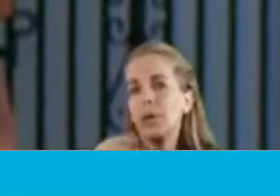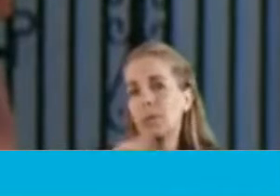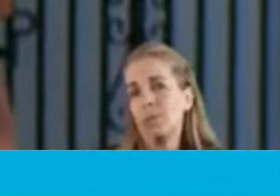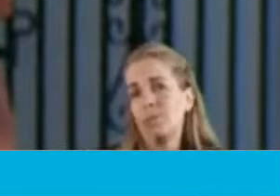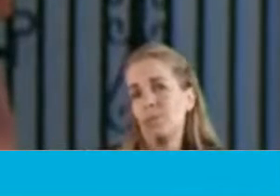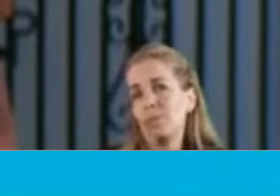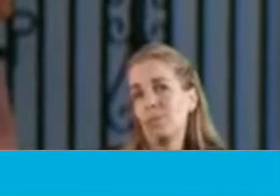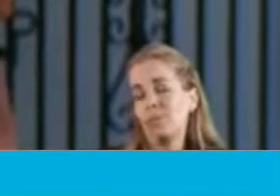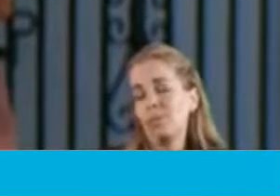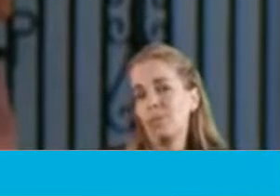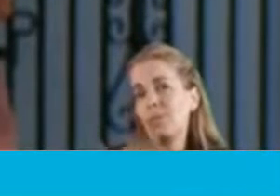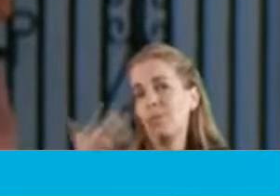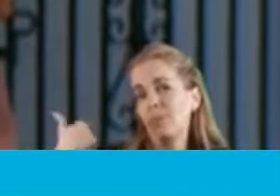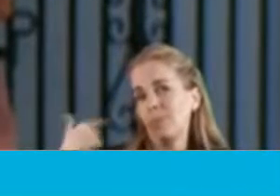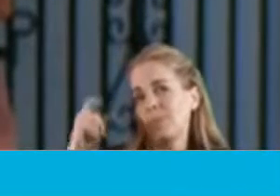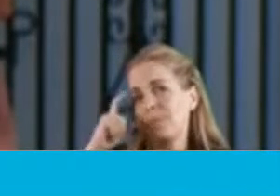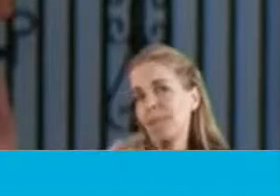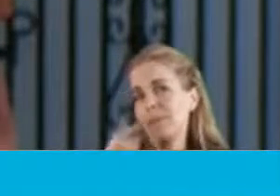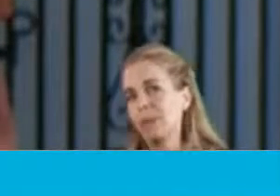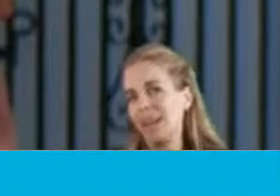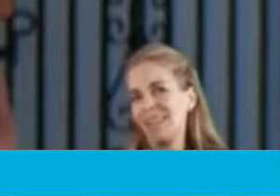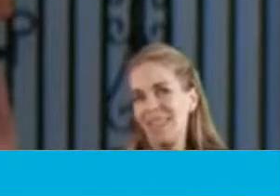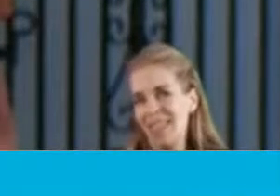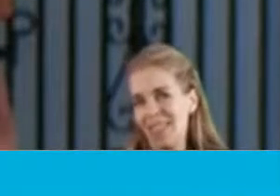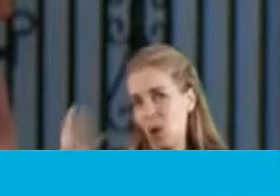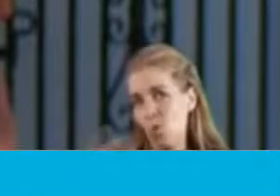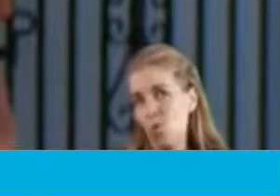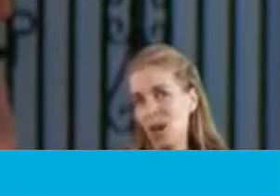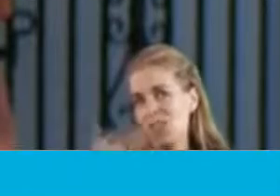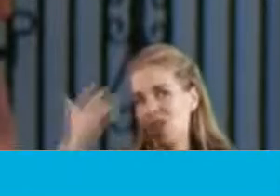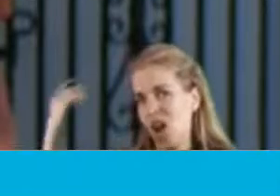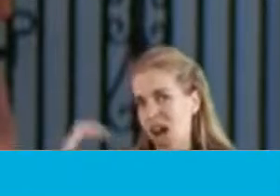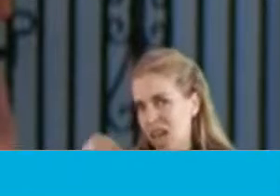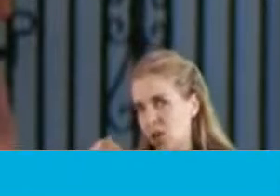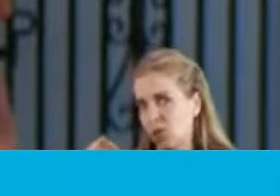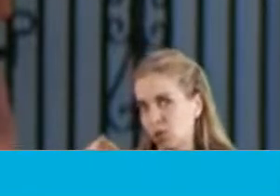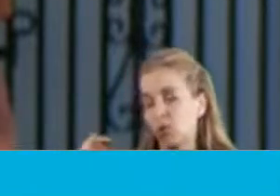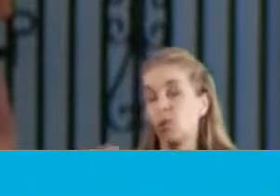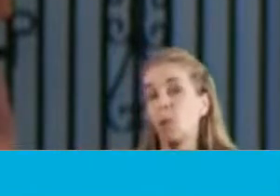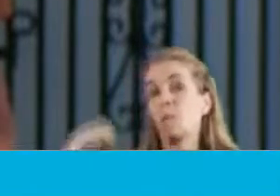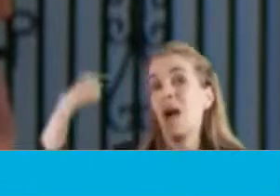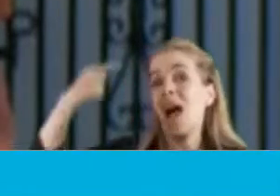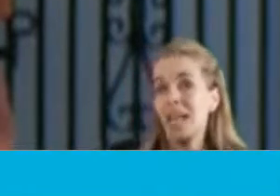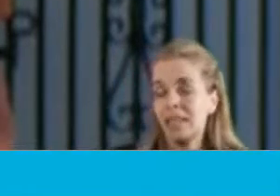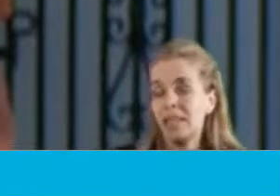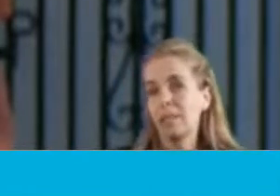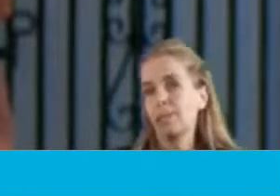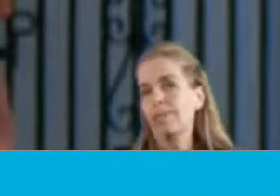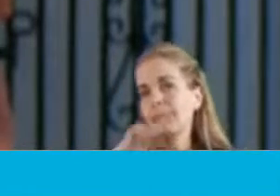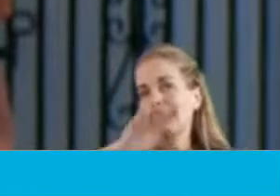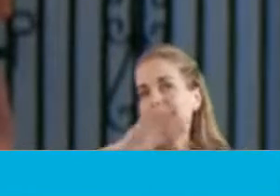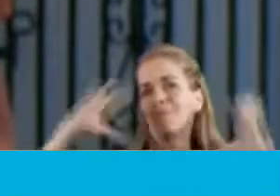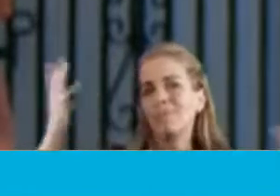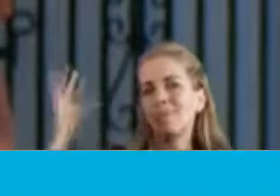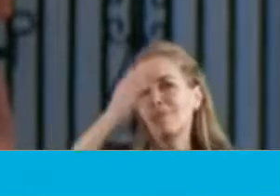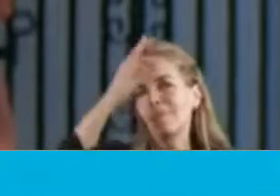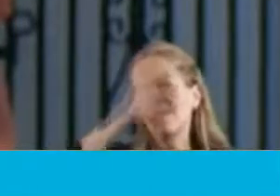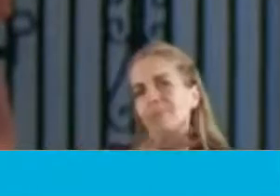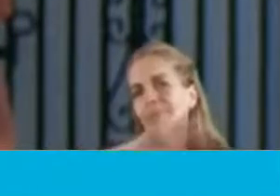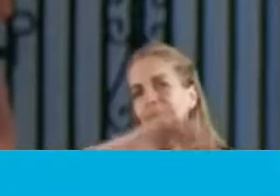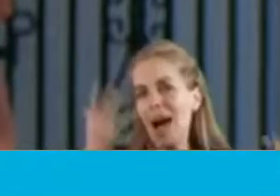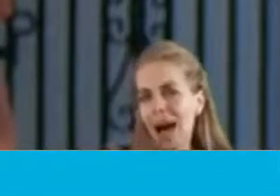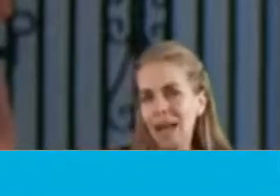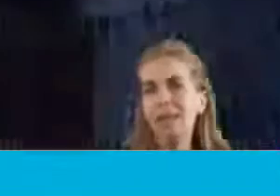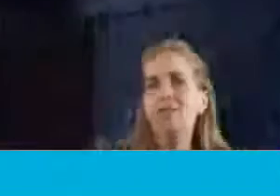nos condonó quien me precedió en la presidencia, a una pandemia que asoló al mundo entero y a una guerra